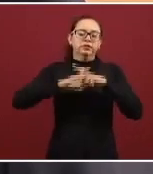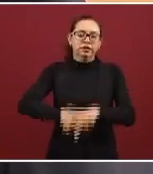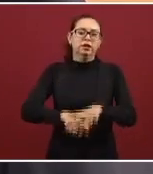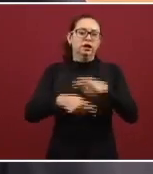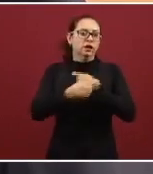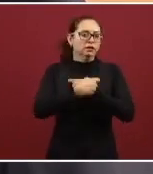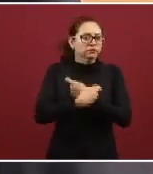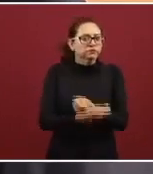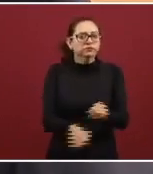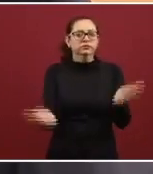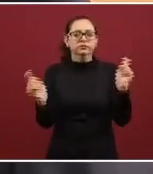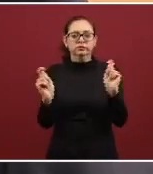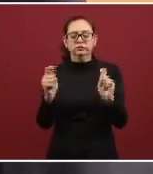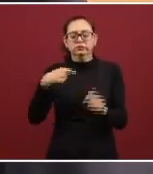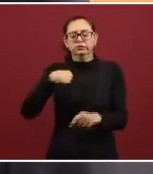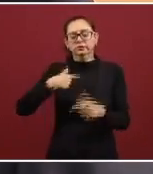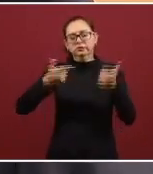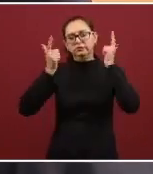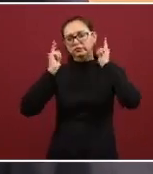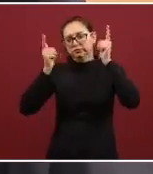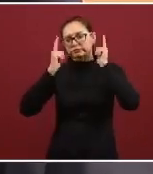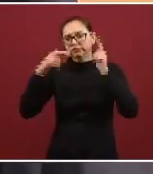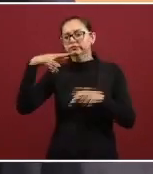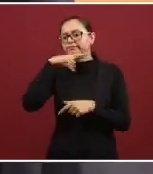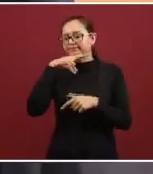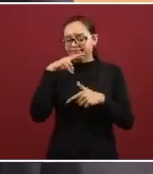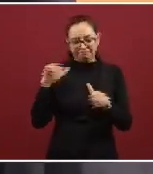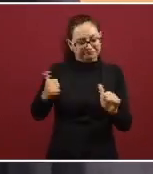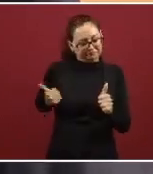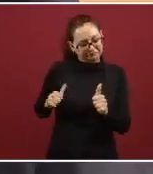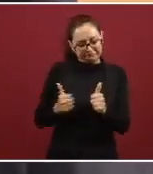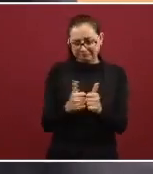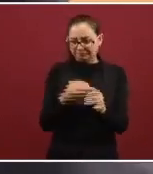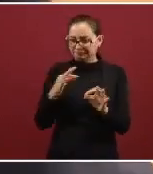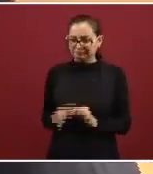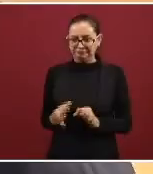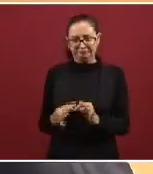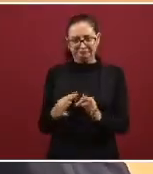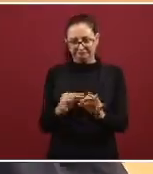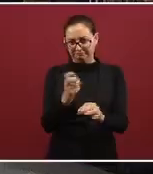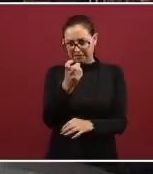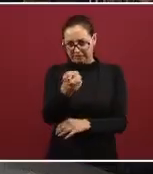espero que muy pronto se regularice todo. Eso es.